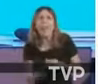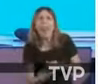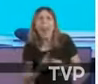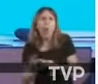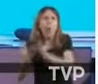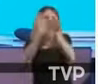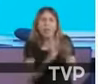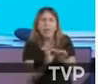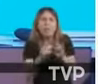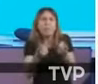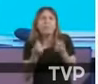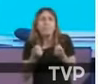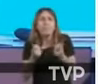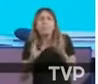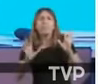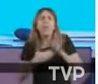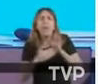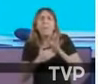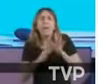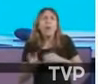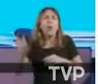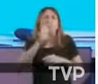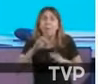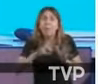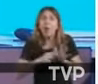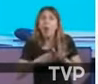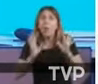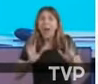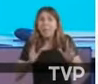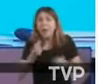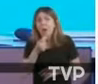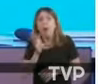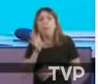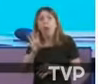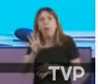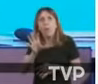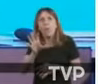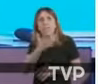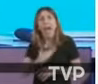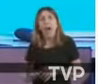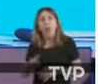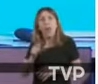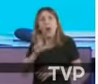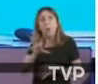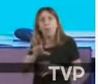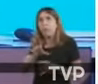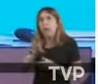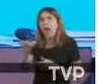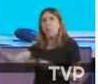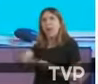arquitectura financiera diferente. Es un problema que las provincias se endeuden en dólares. Y es muy importante a la hora de llevar a